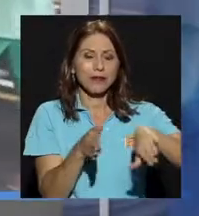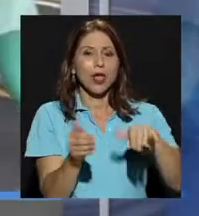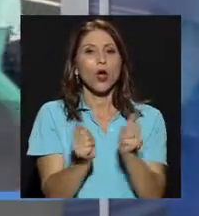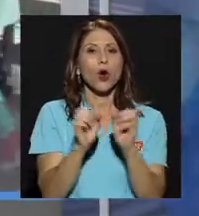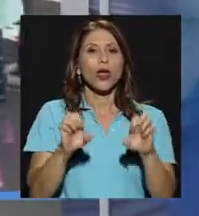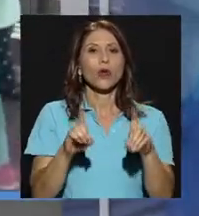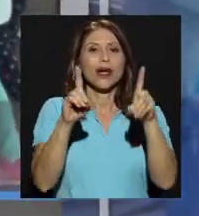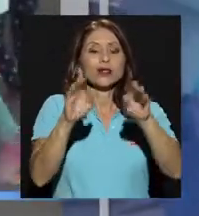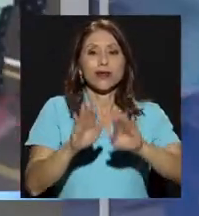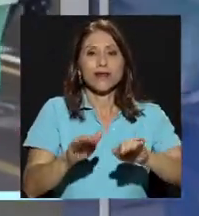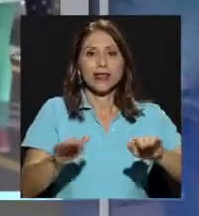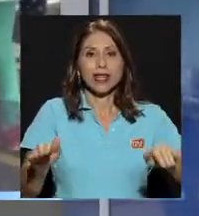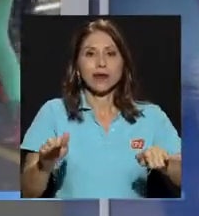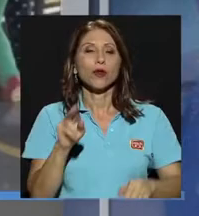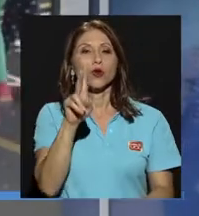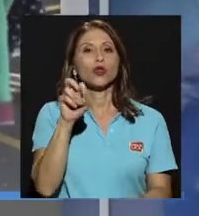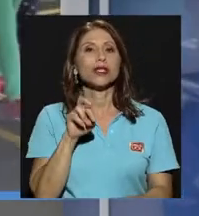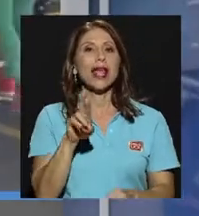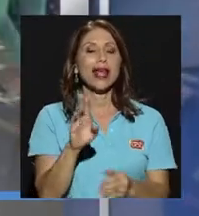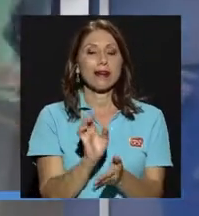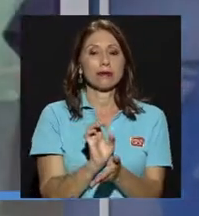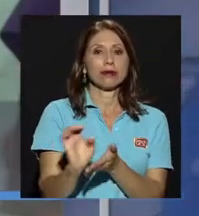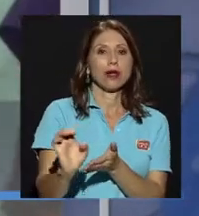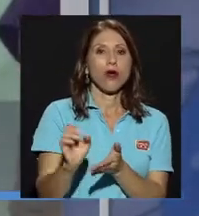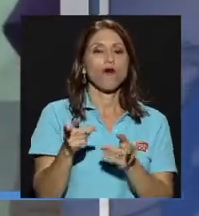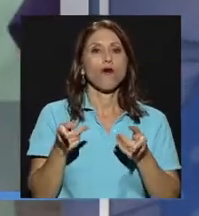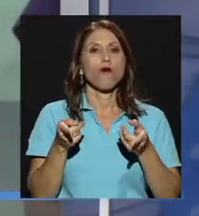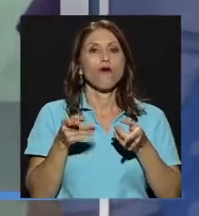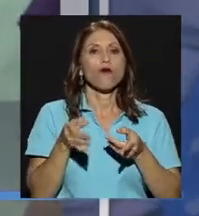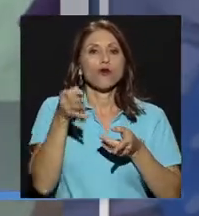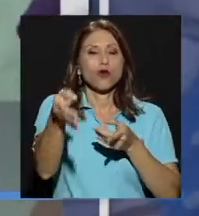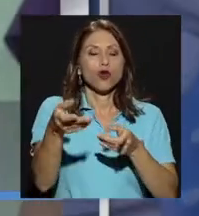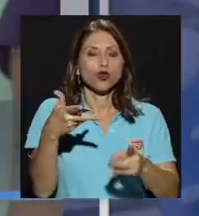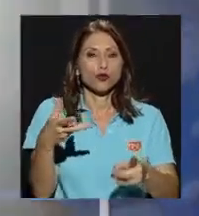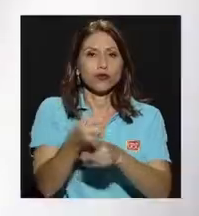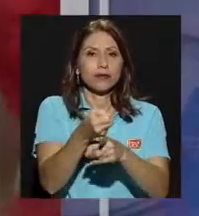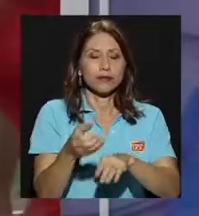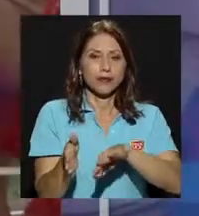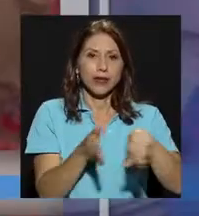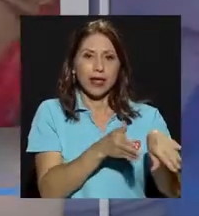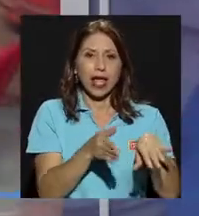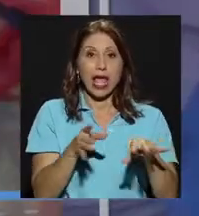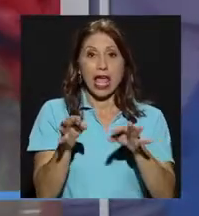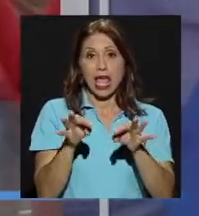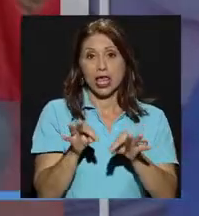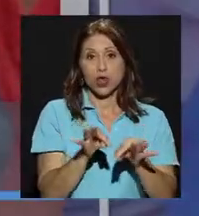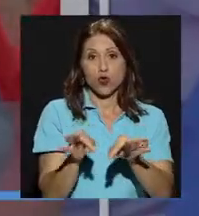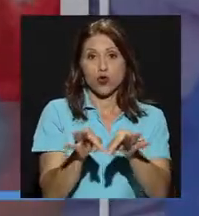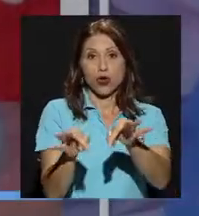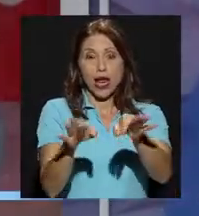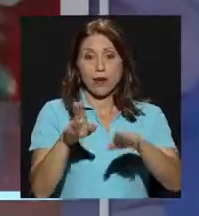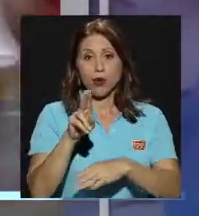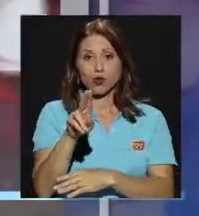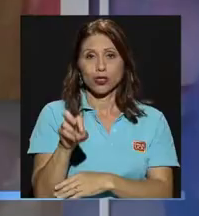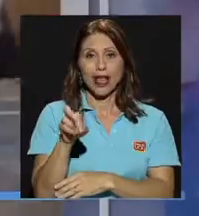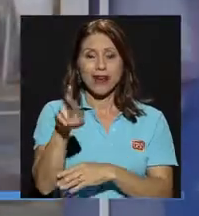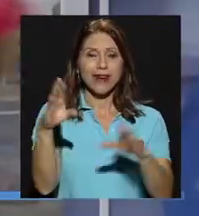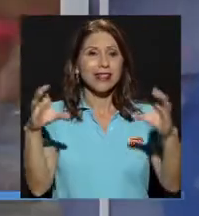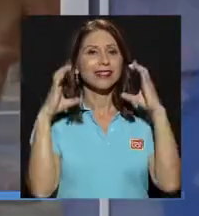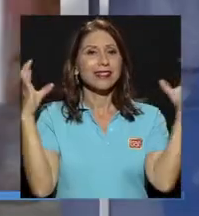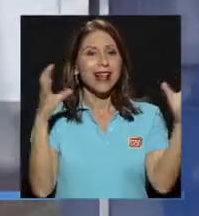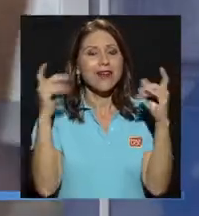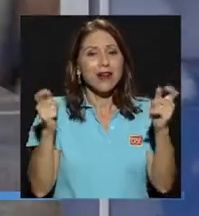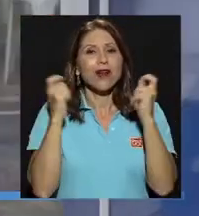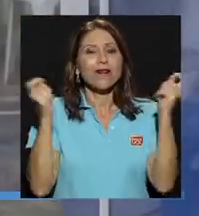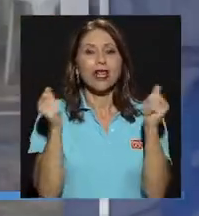educación infantil, la UCR combate futuros accidentes de tránsito. El recinto de Turrialba de la UCR celebra